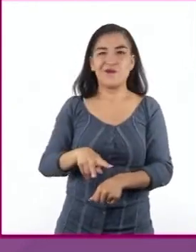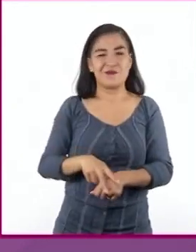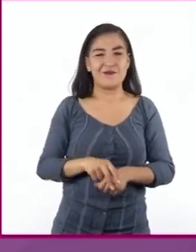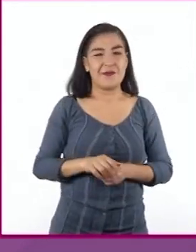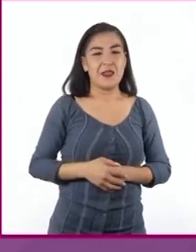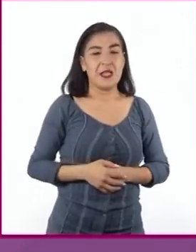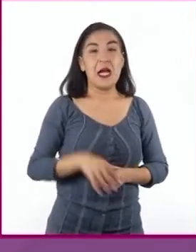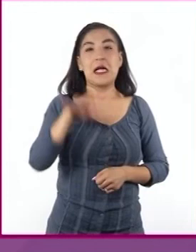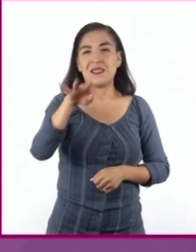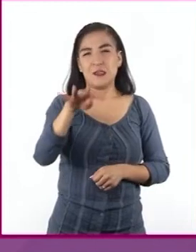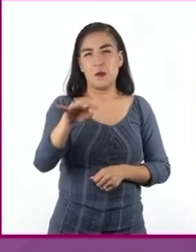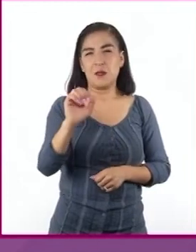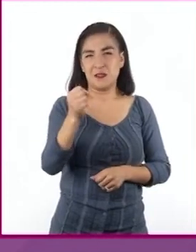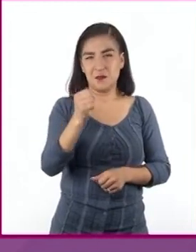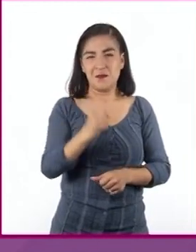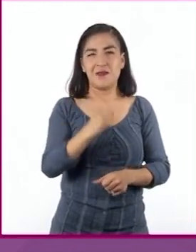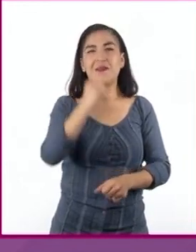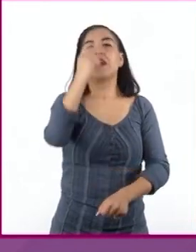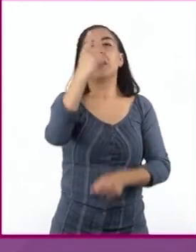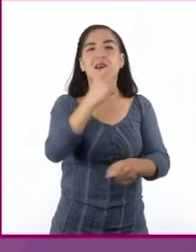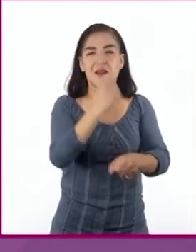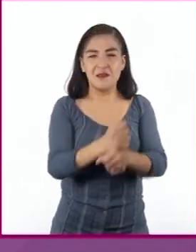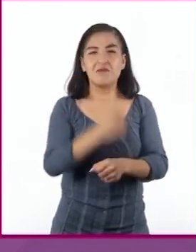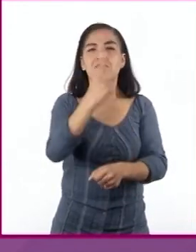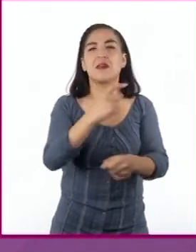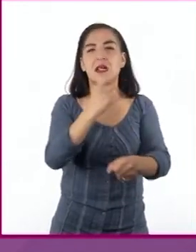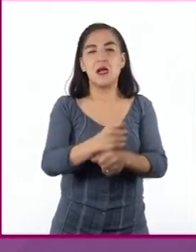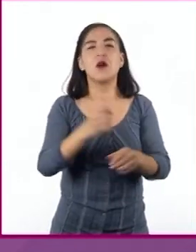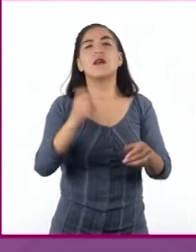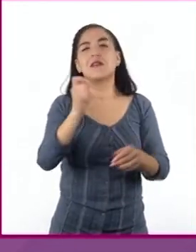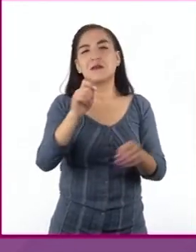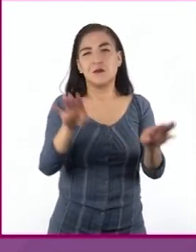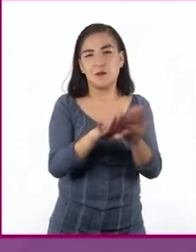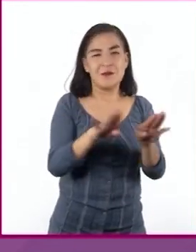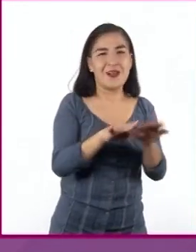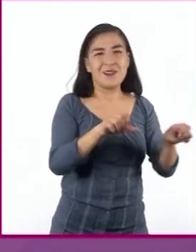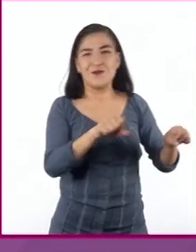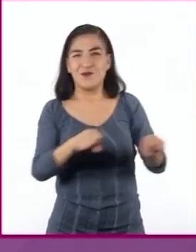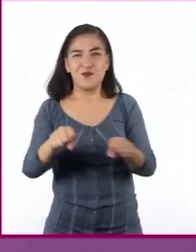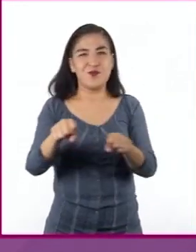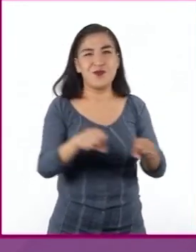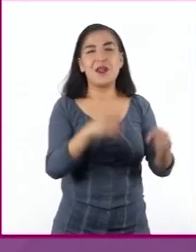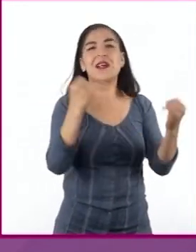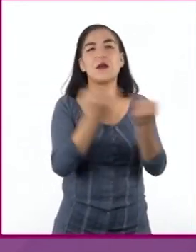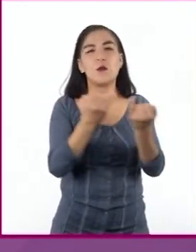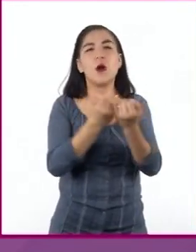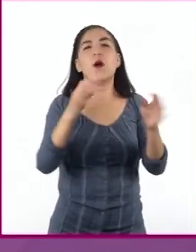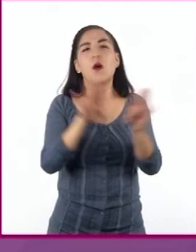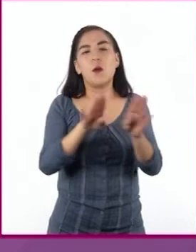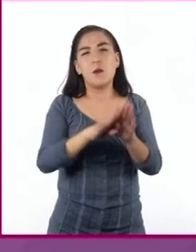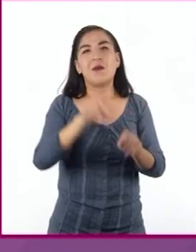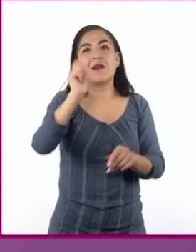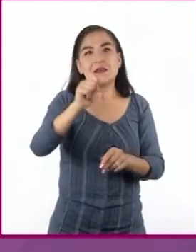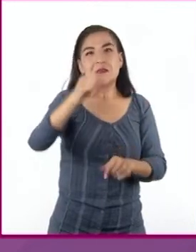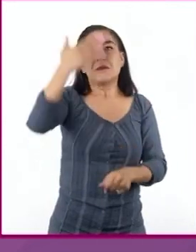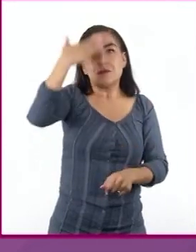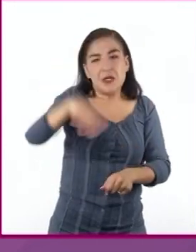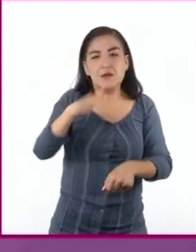septiembre de cada año se hace un macrosimulacro con la finalidad de saber qué hacer ante un